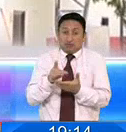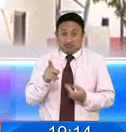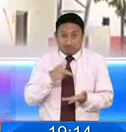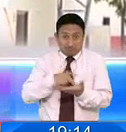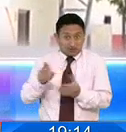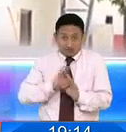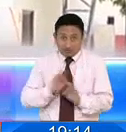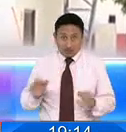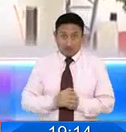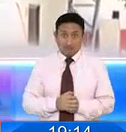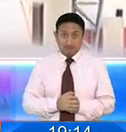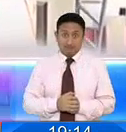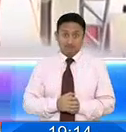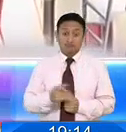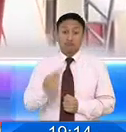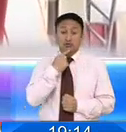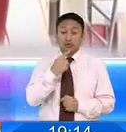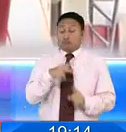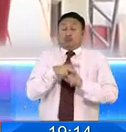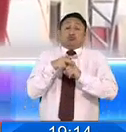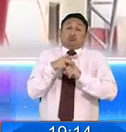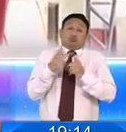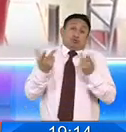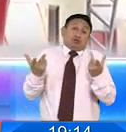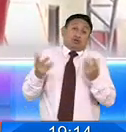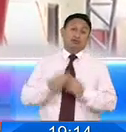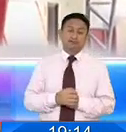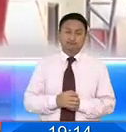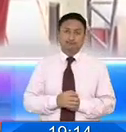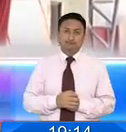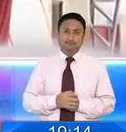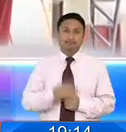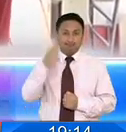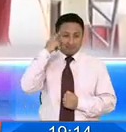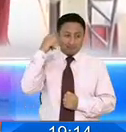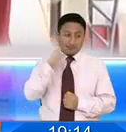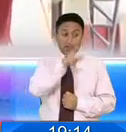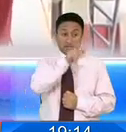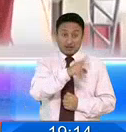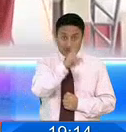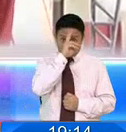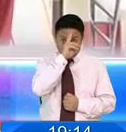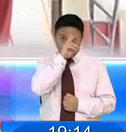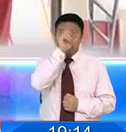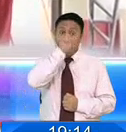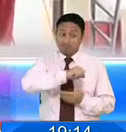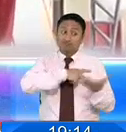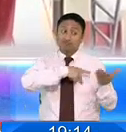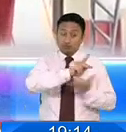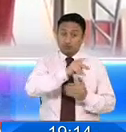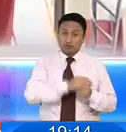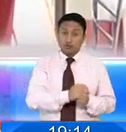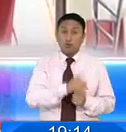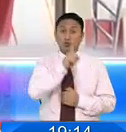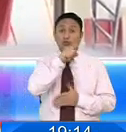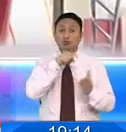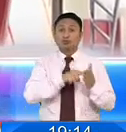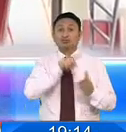compensación, aduciendo fuerza mayor, y creo que hay una sanción más severa, 1.5 veces